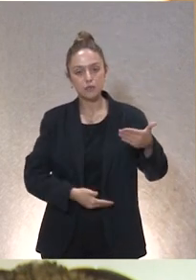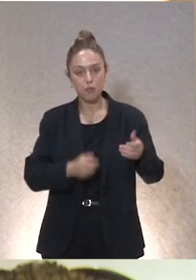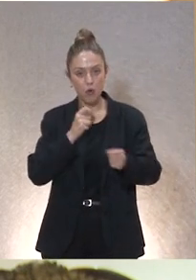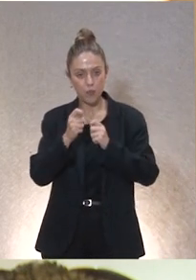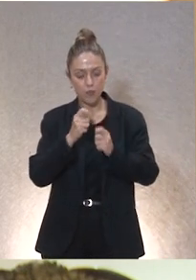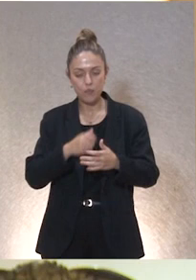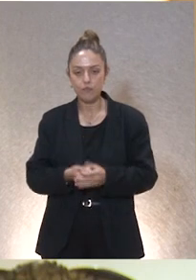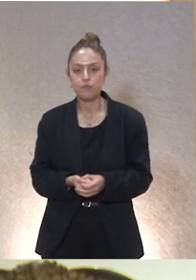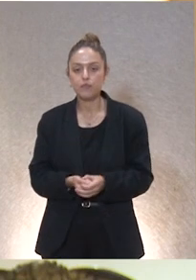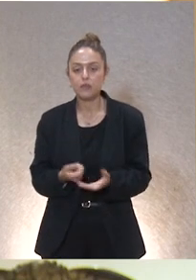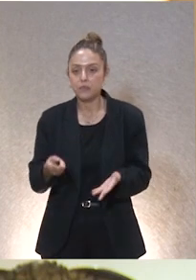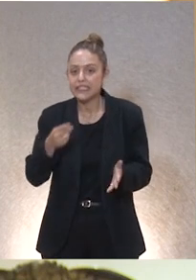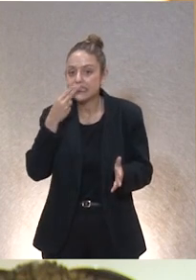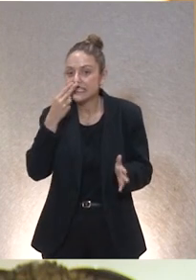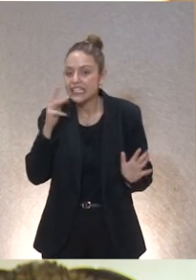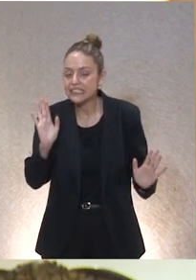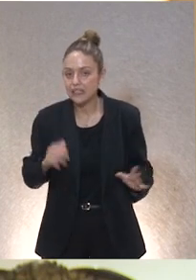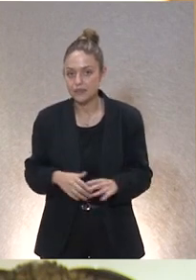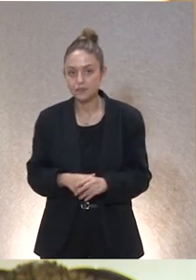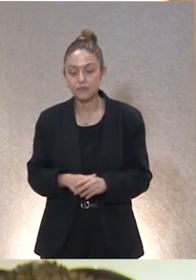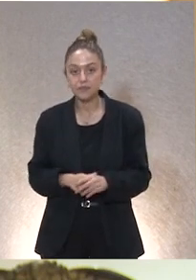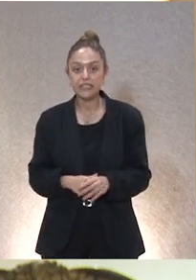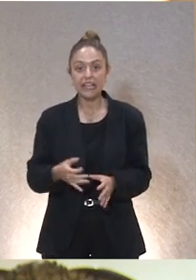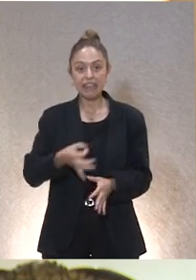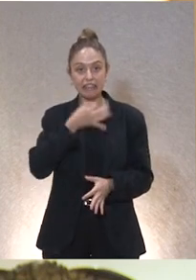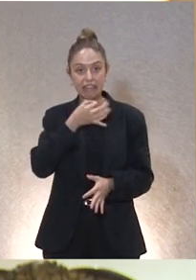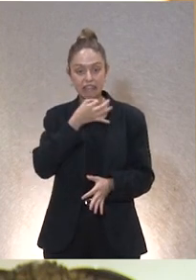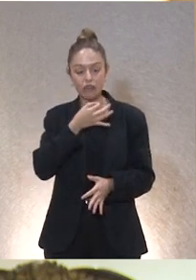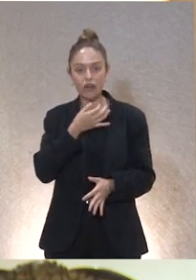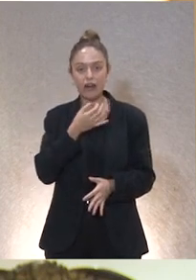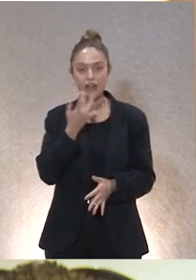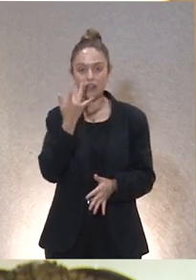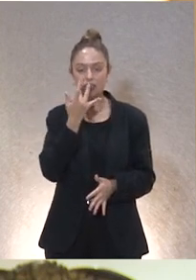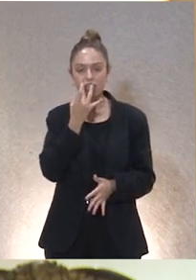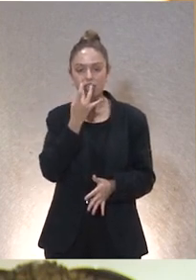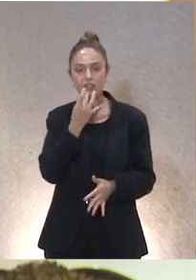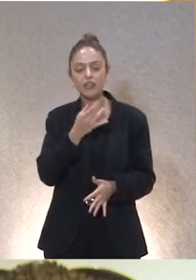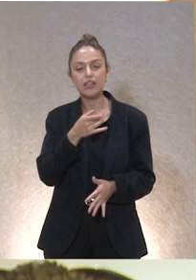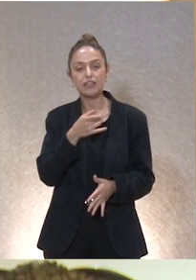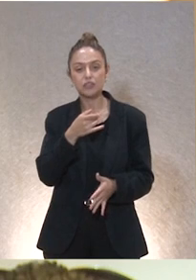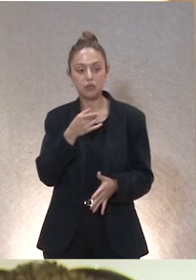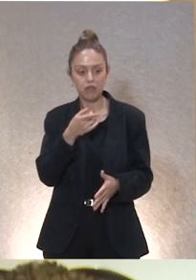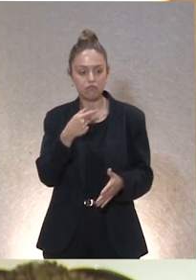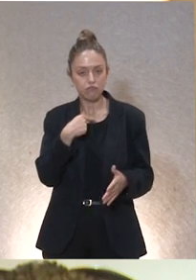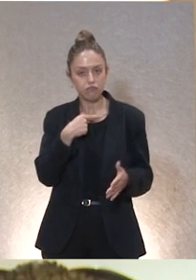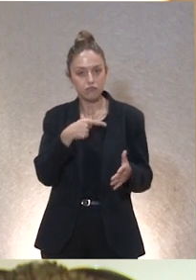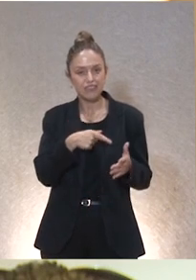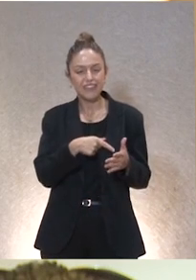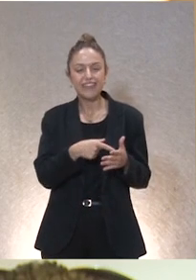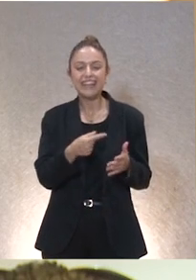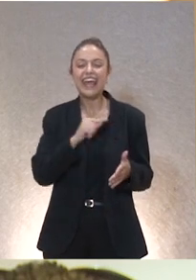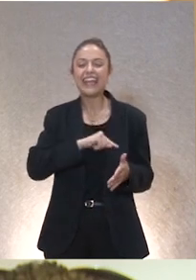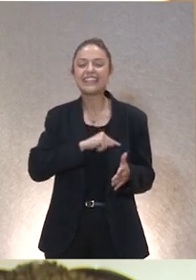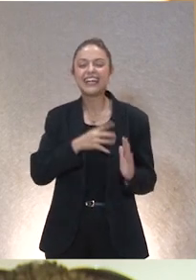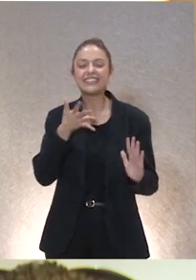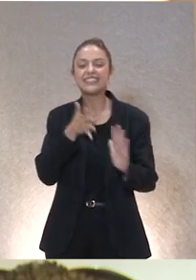se os puede interesar el diccionario que siempre es una fuente de inspiración muy limpia dice que la ética